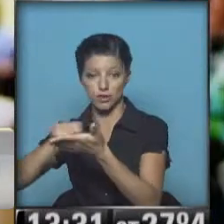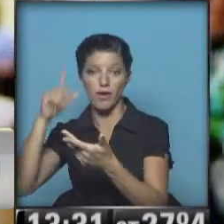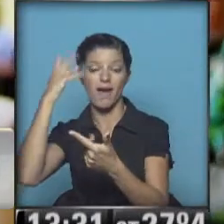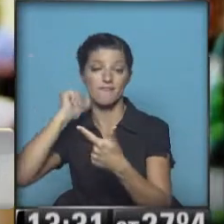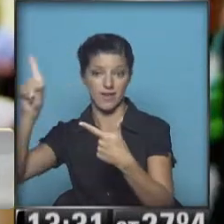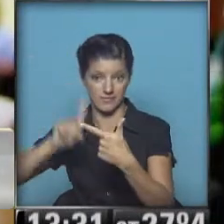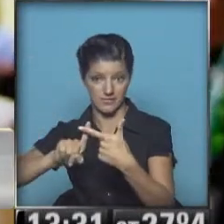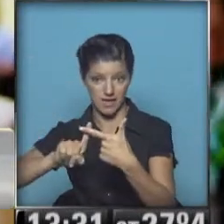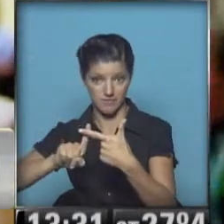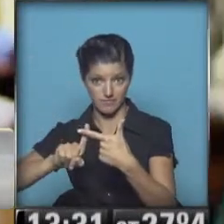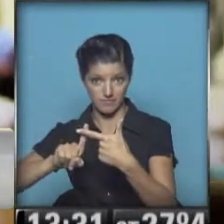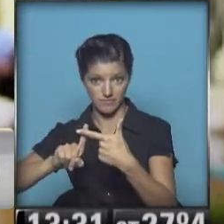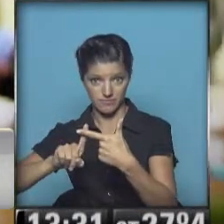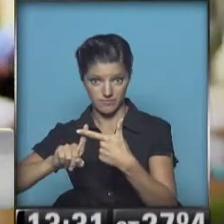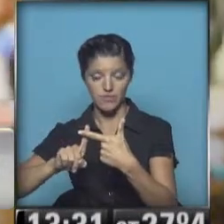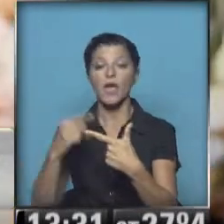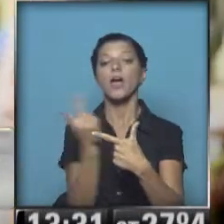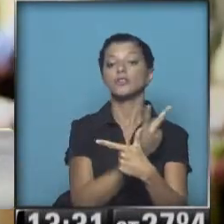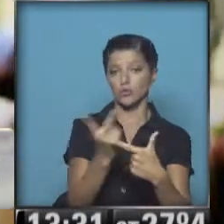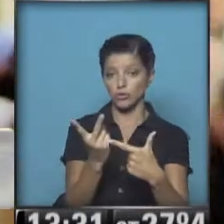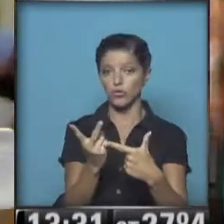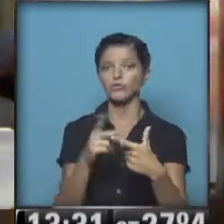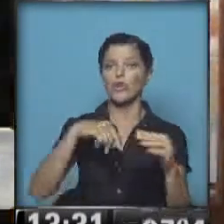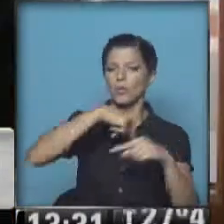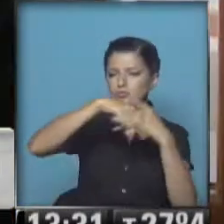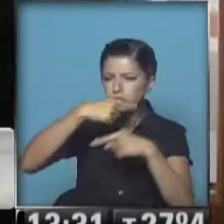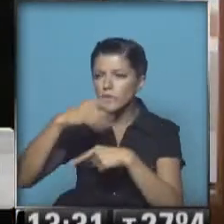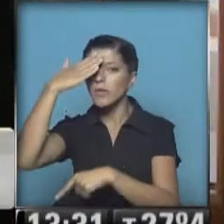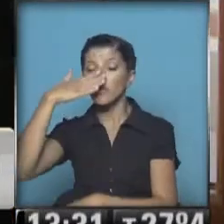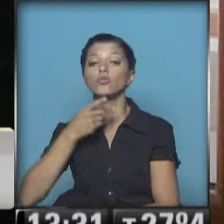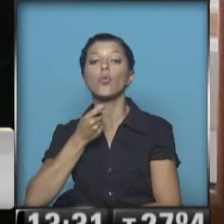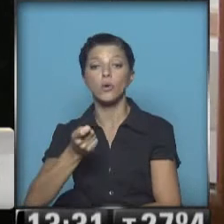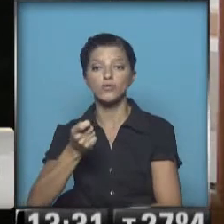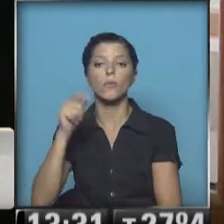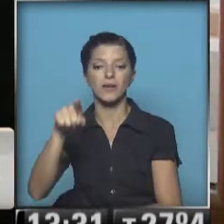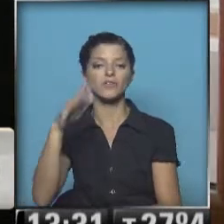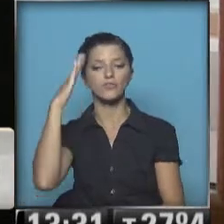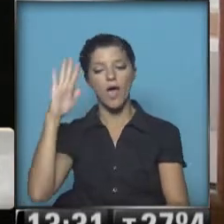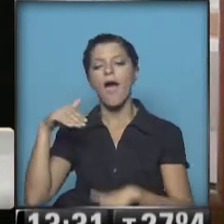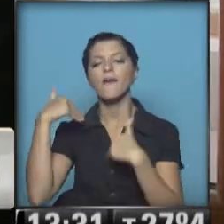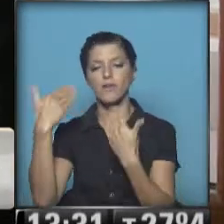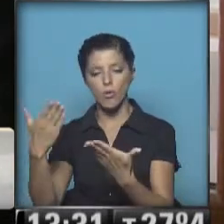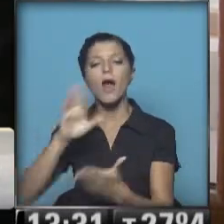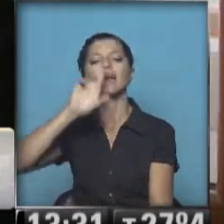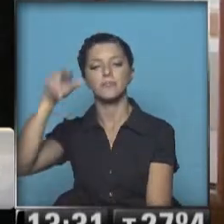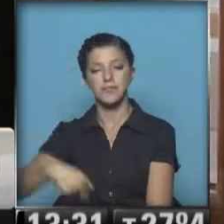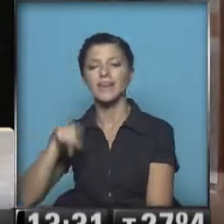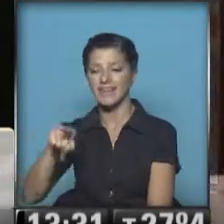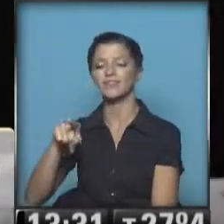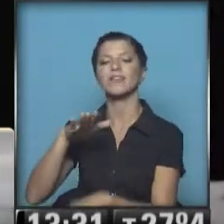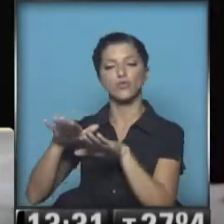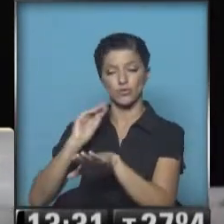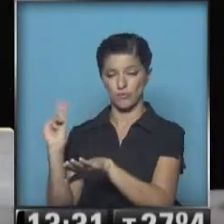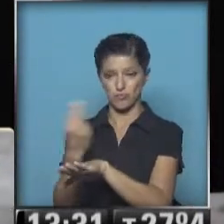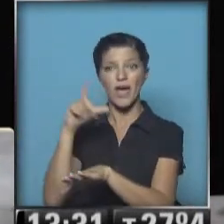origen turco Elif Shafak, fueron perseguidos y enjuiciados por sus posturas favorables al reconocimiento del genocidio.